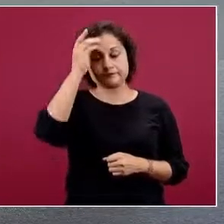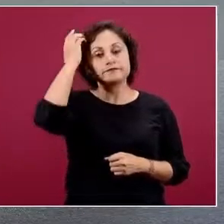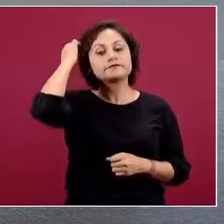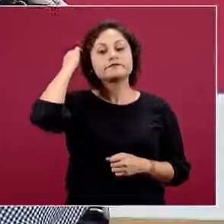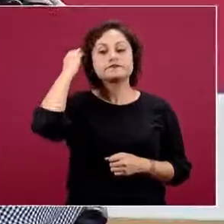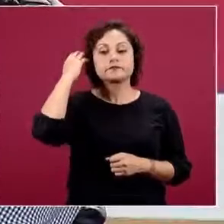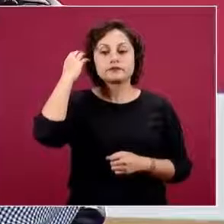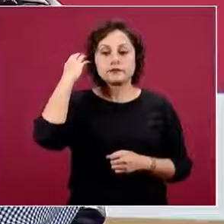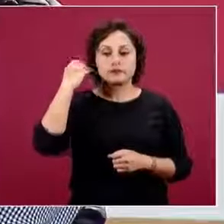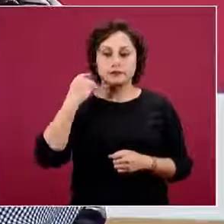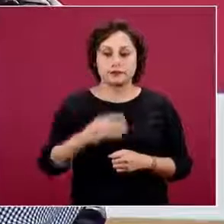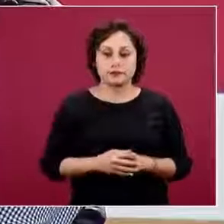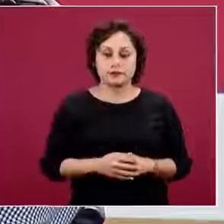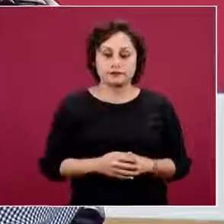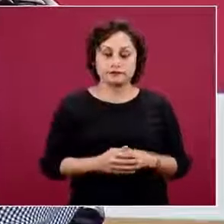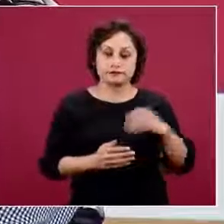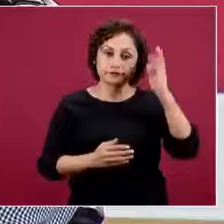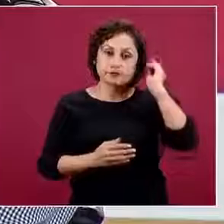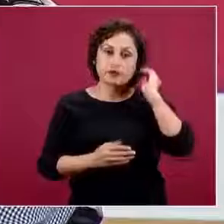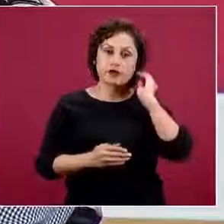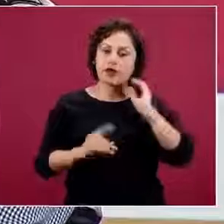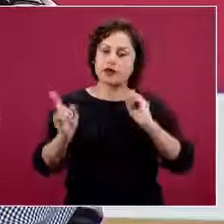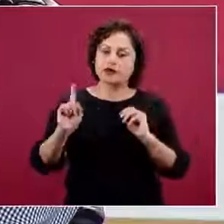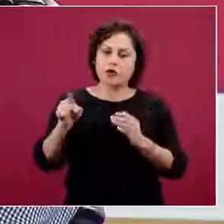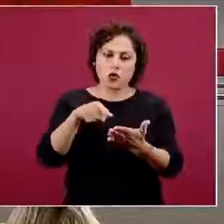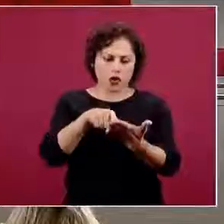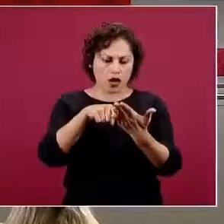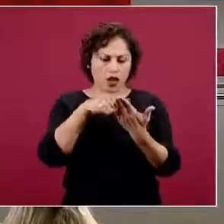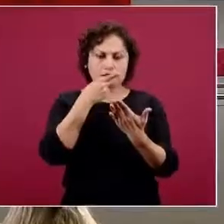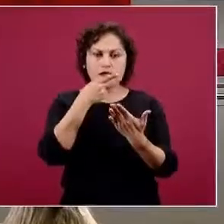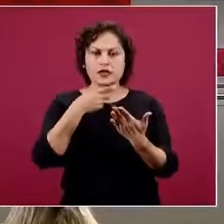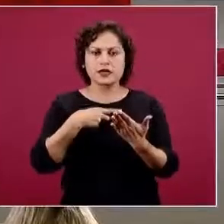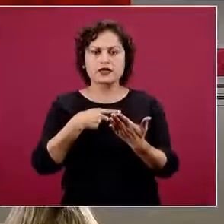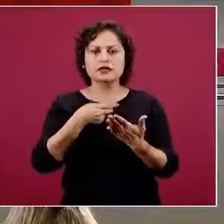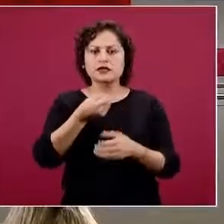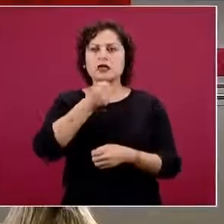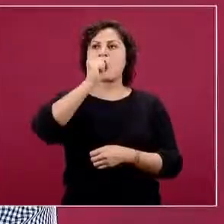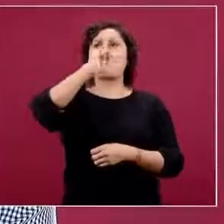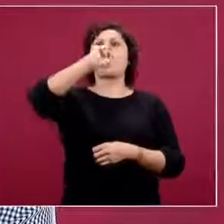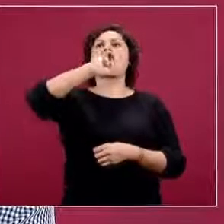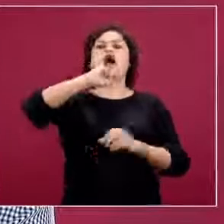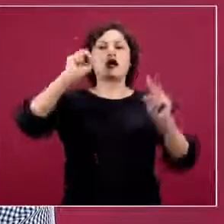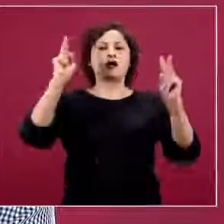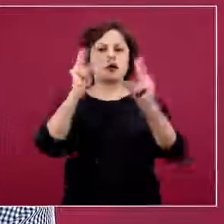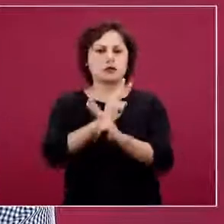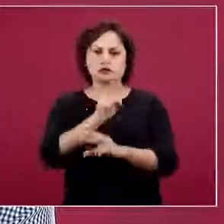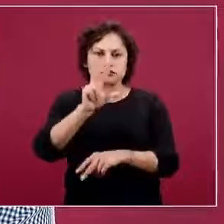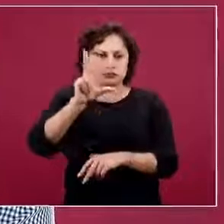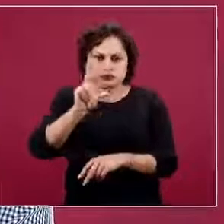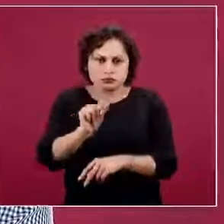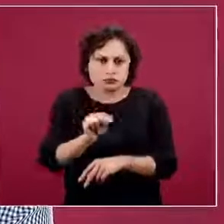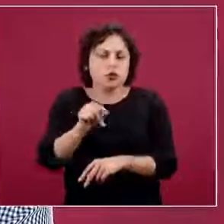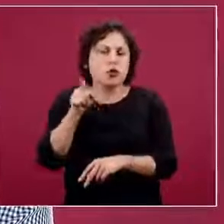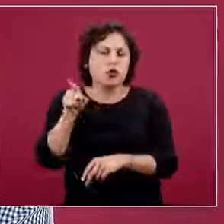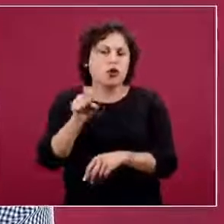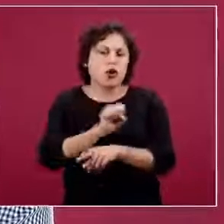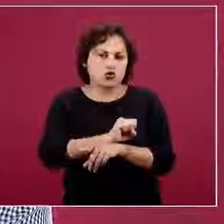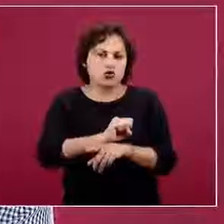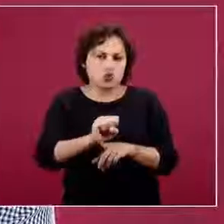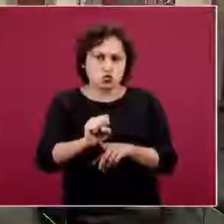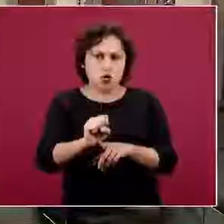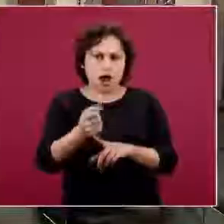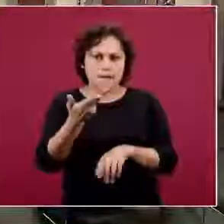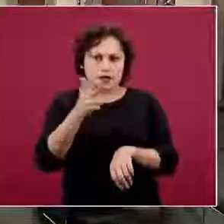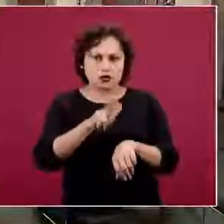no, nos la reportan como no intubada, o sea, fueron enfermedades moderadas que sí requirieron de hospitalización para un